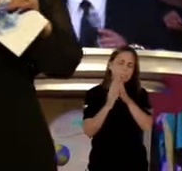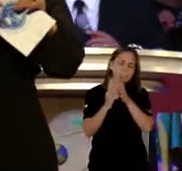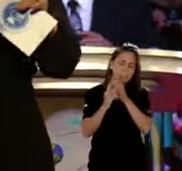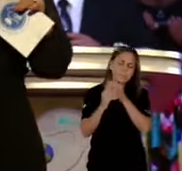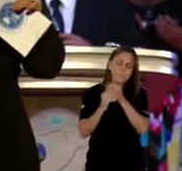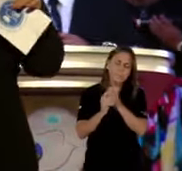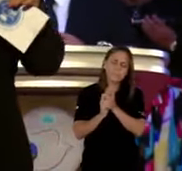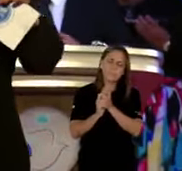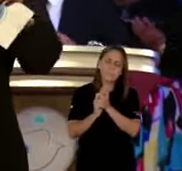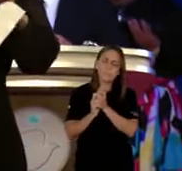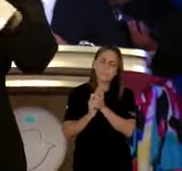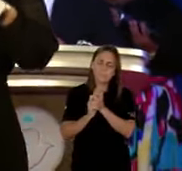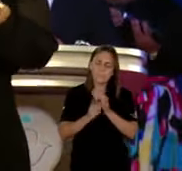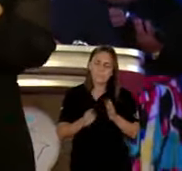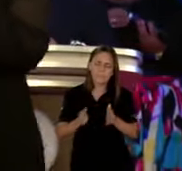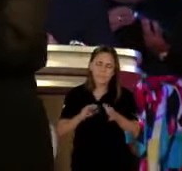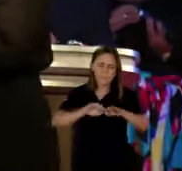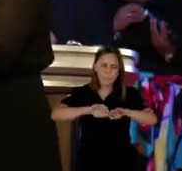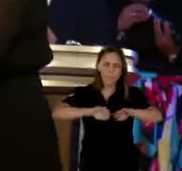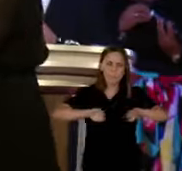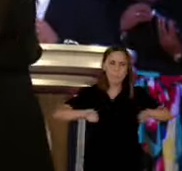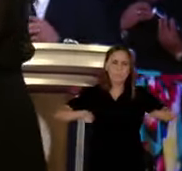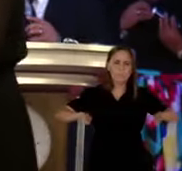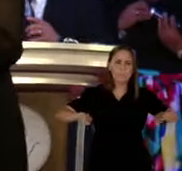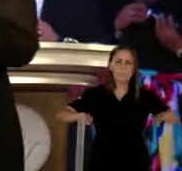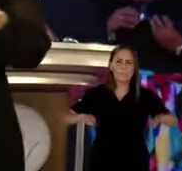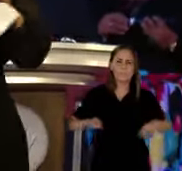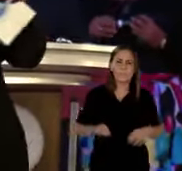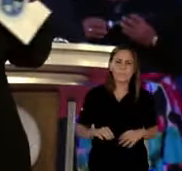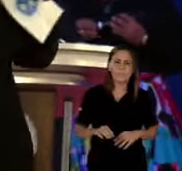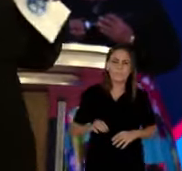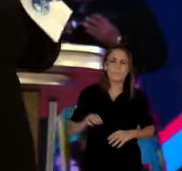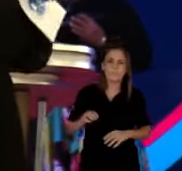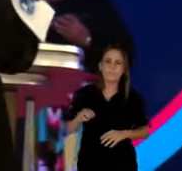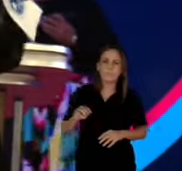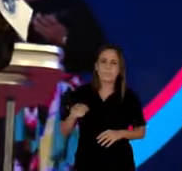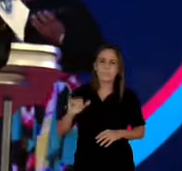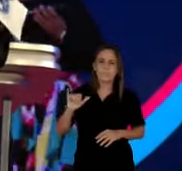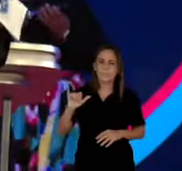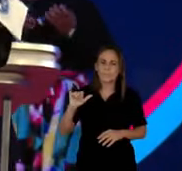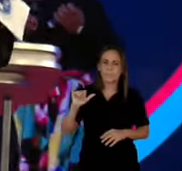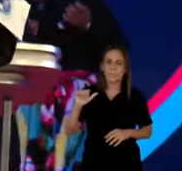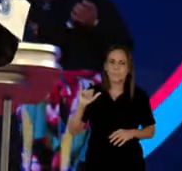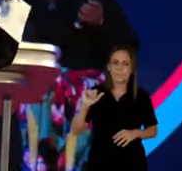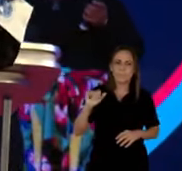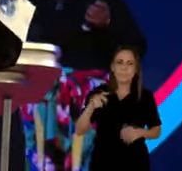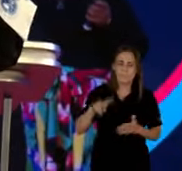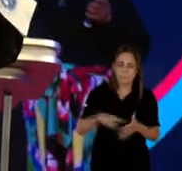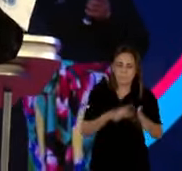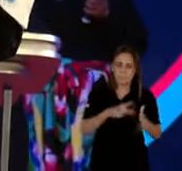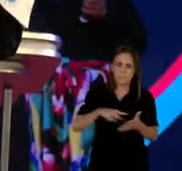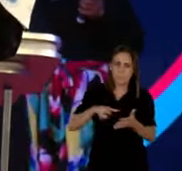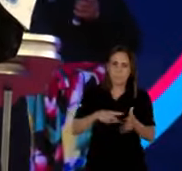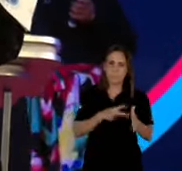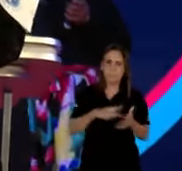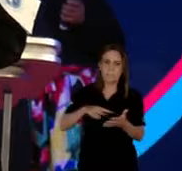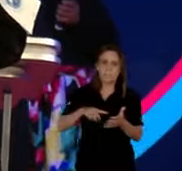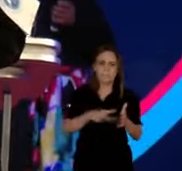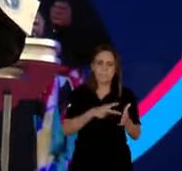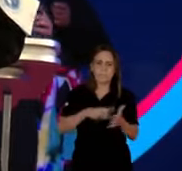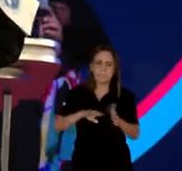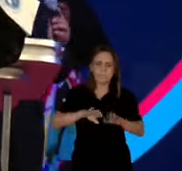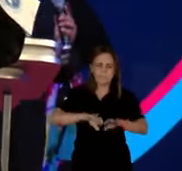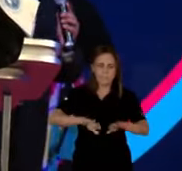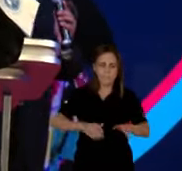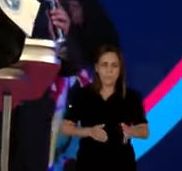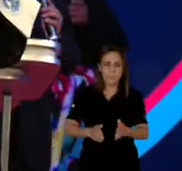Déjenme los pasillos libres en lo que puedan. Yolanda y varias danzoras que todavía tengan, van a pasar por los pasillos, porque el sanador